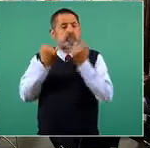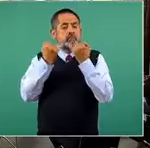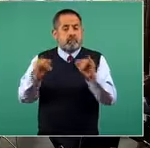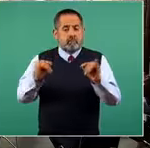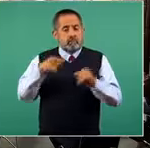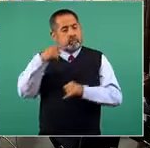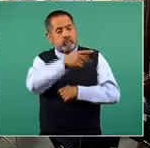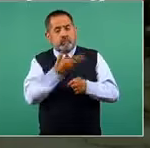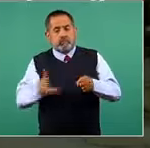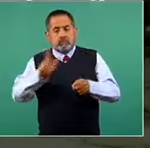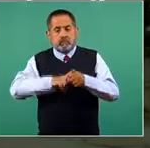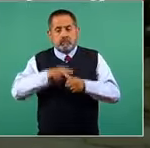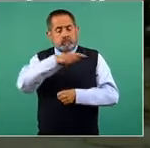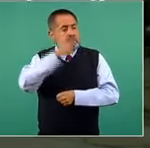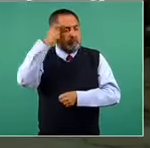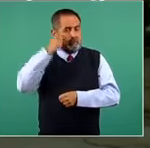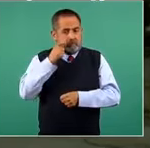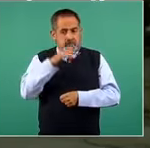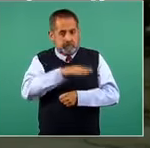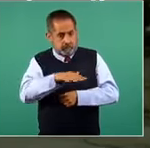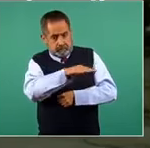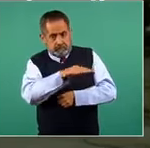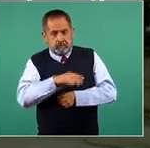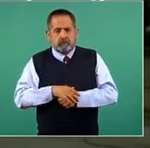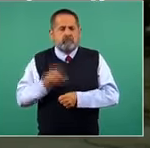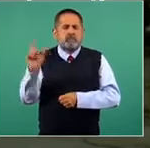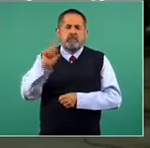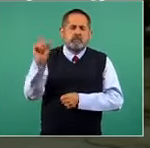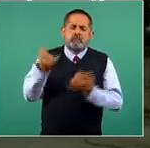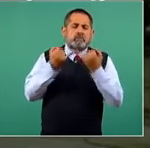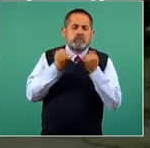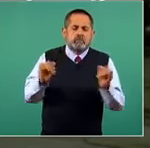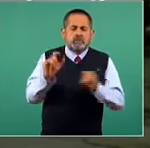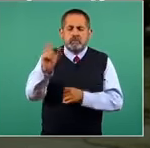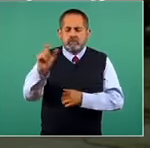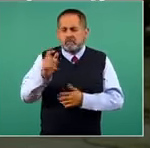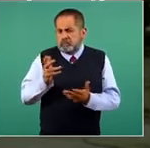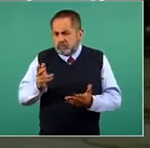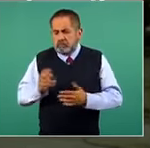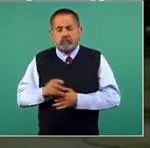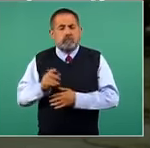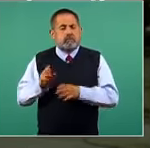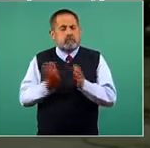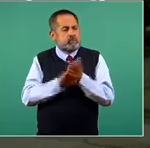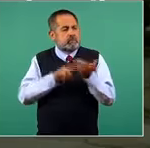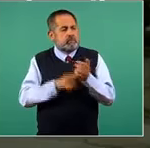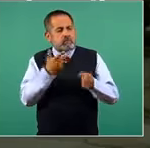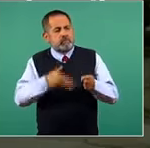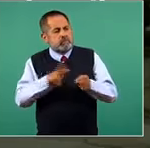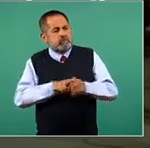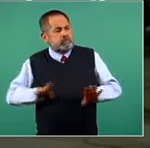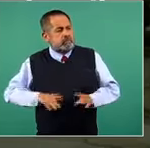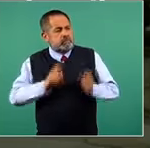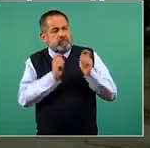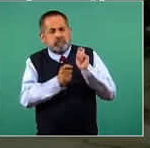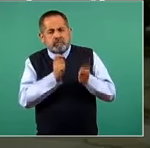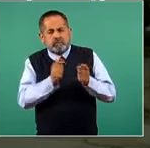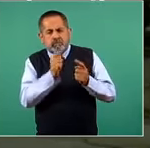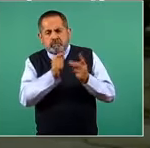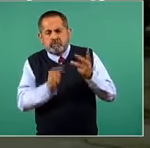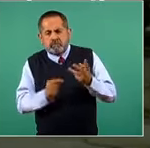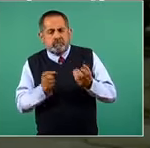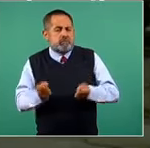Guerrero. ¿Cuándo se prevé que se inauguren esos hospitales? ¿Y cuáles son las características que van a tener? ¿Van a